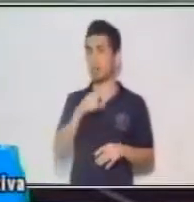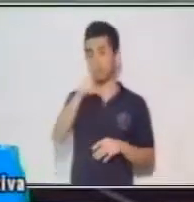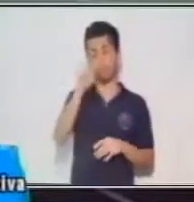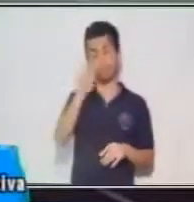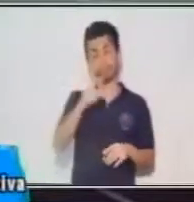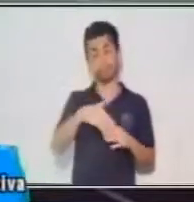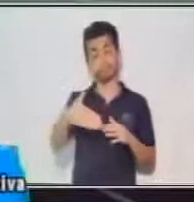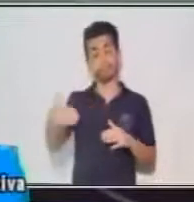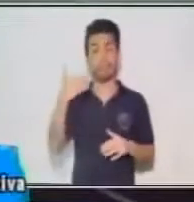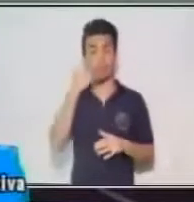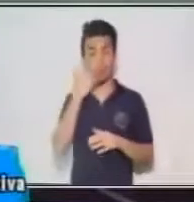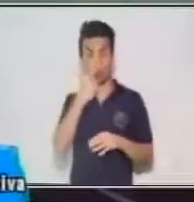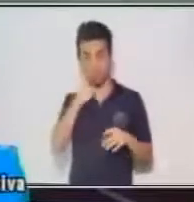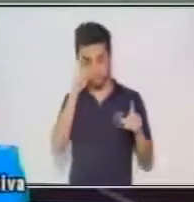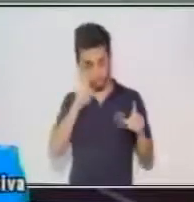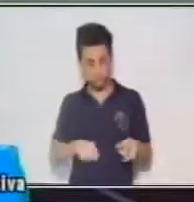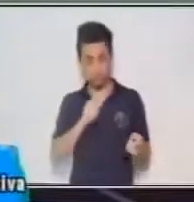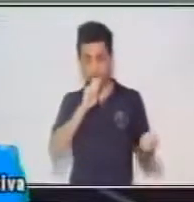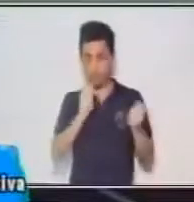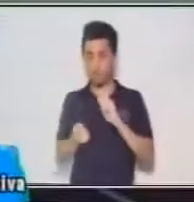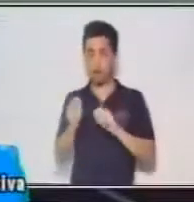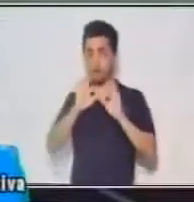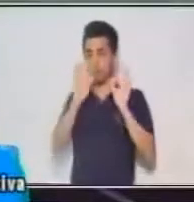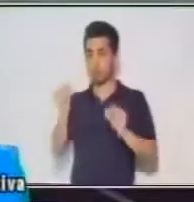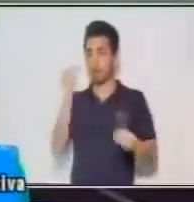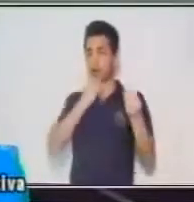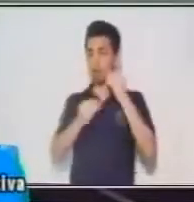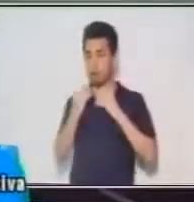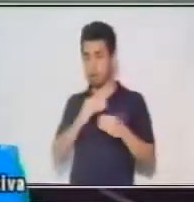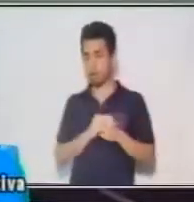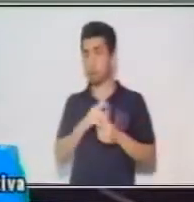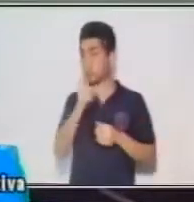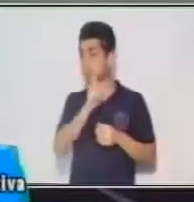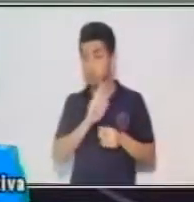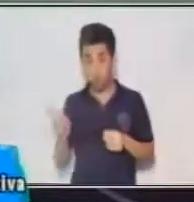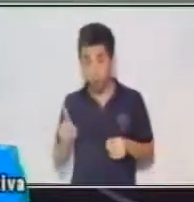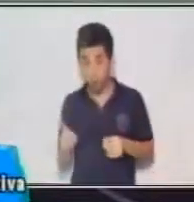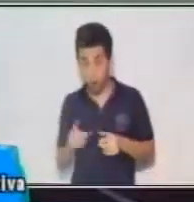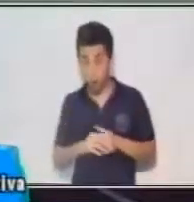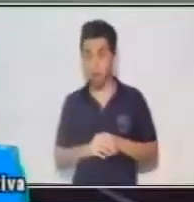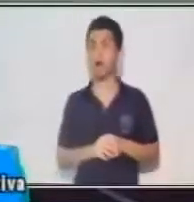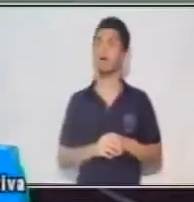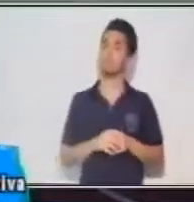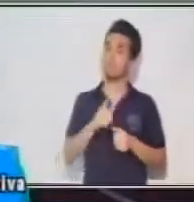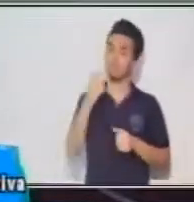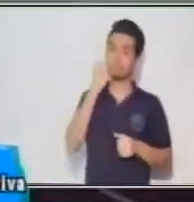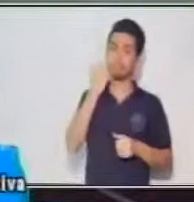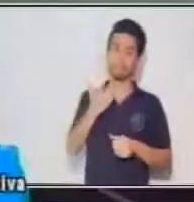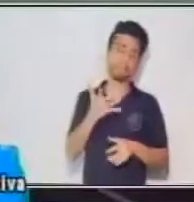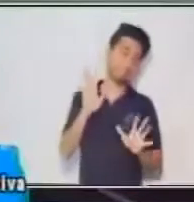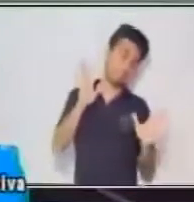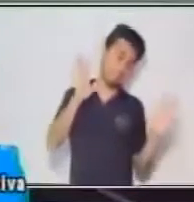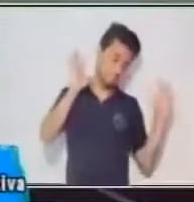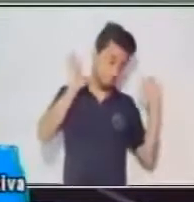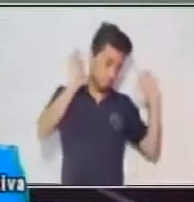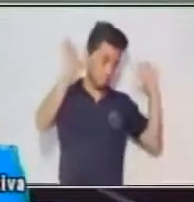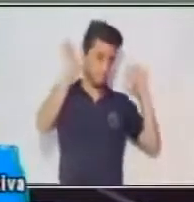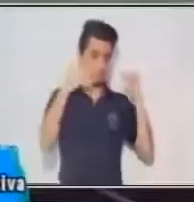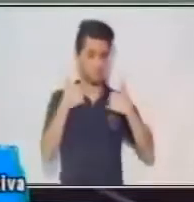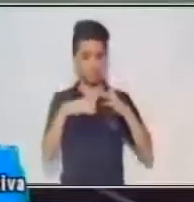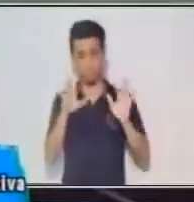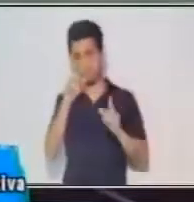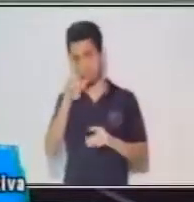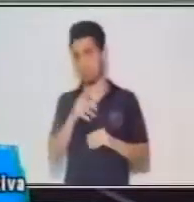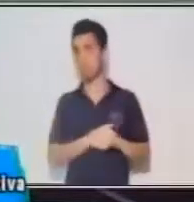enfermar, necesitas mejorar tu alimentación. Y si no mejoras, pues entonces, si te enfermas, te aguantas, ¿verdad? Entonces nos